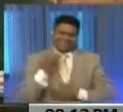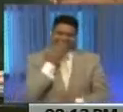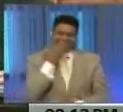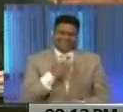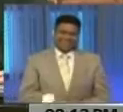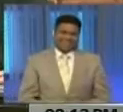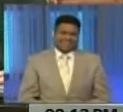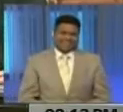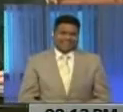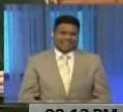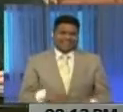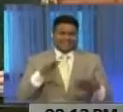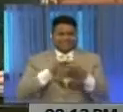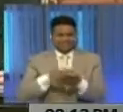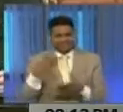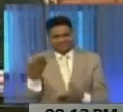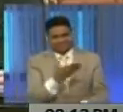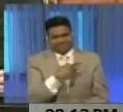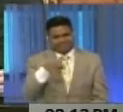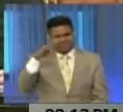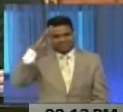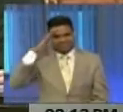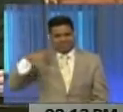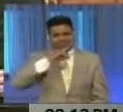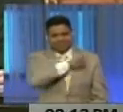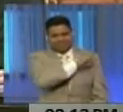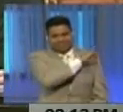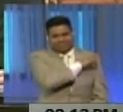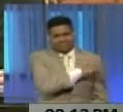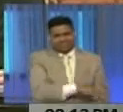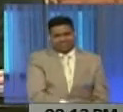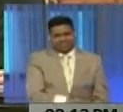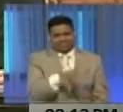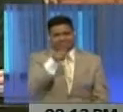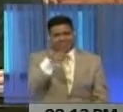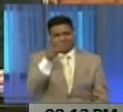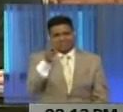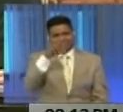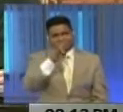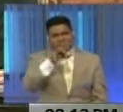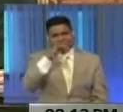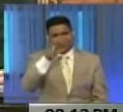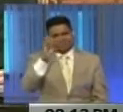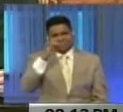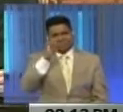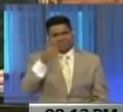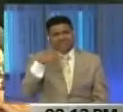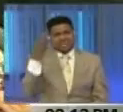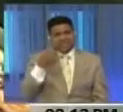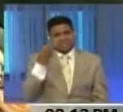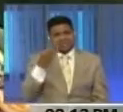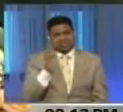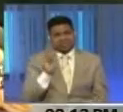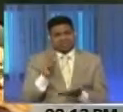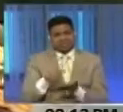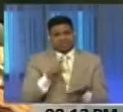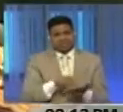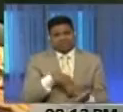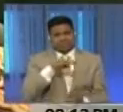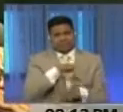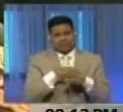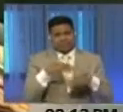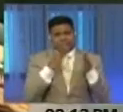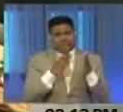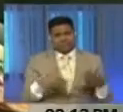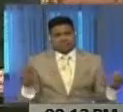queridos compañeros, general en jefe, maestro Pérez Arcay, siempre presente, siempre consecuente, ministros, ministras,